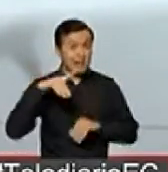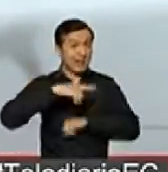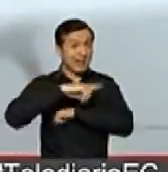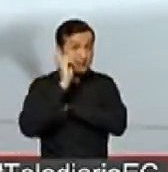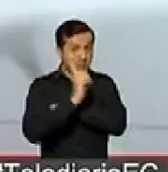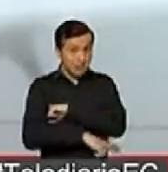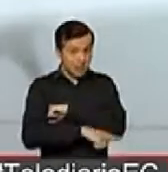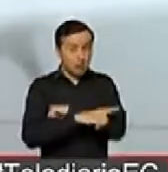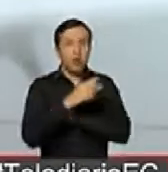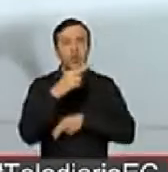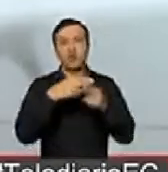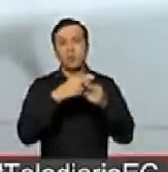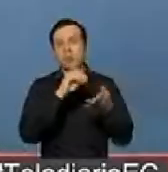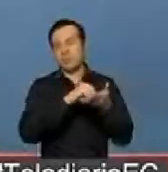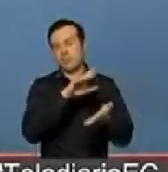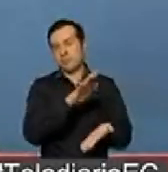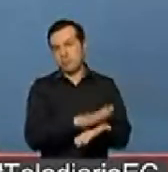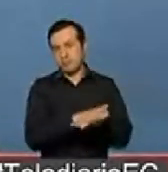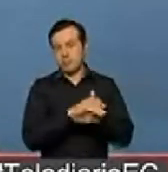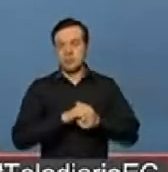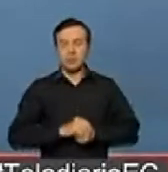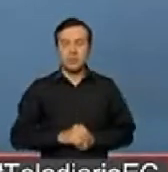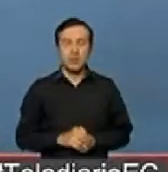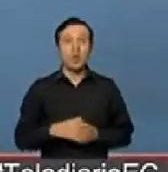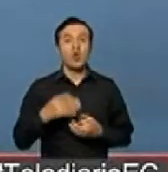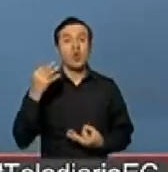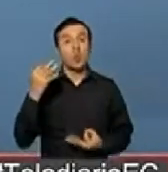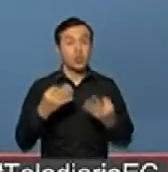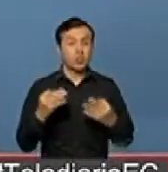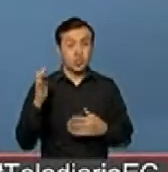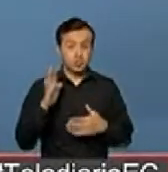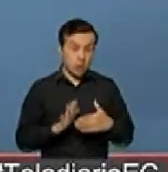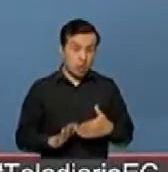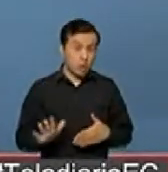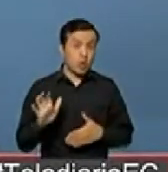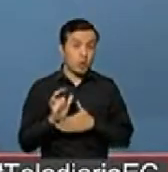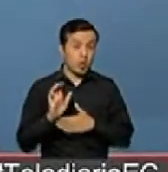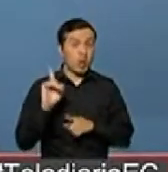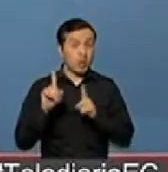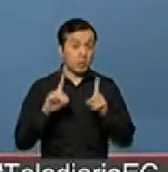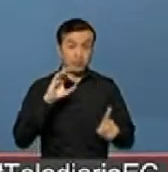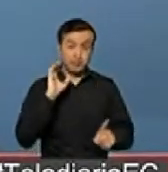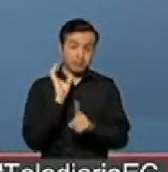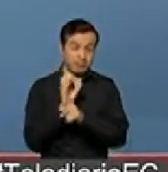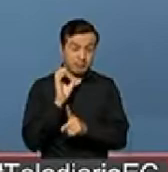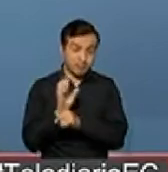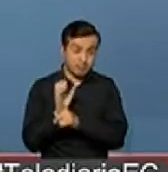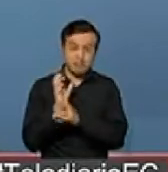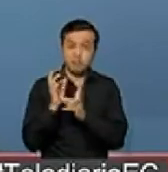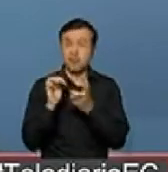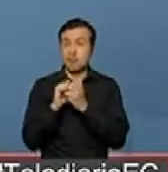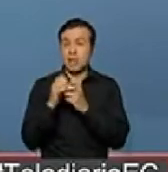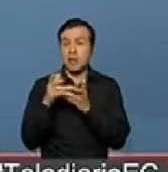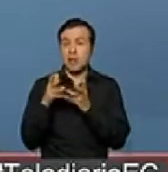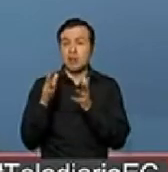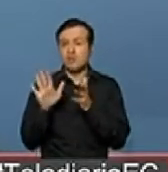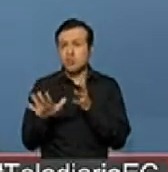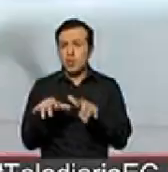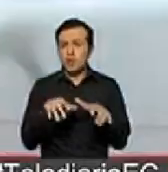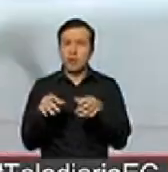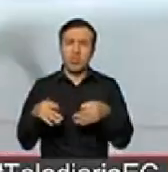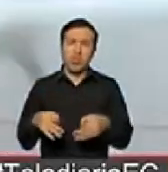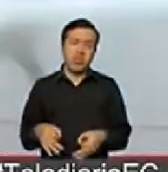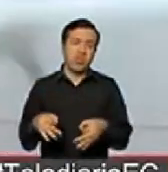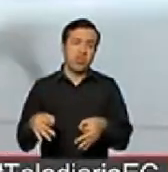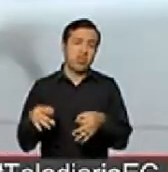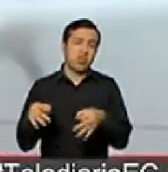que está ejecutoriada. Ahora, la justicia en nuestro país pues ha tenido varias críticas por la lentitud con la que se actúa también